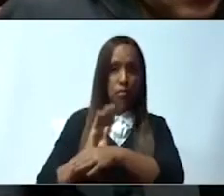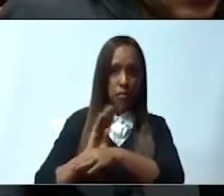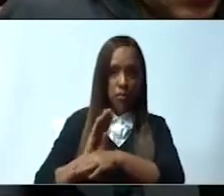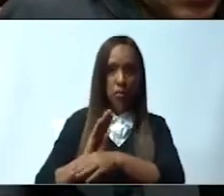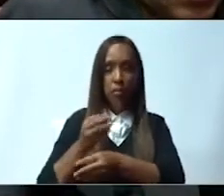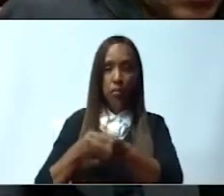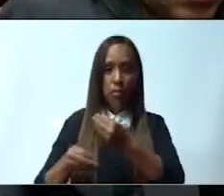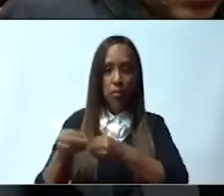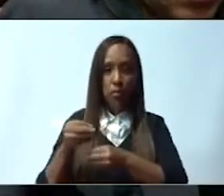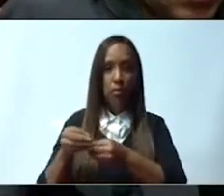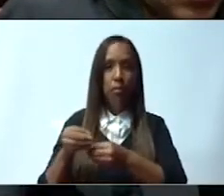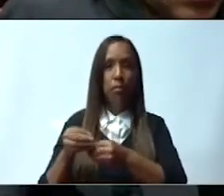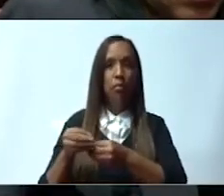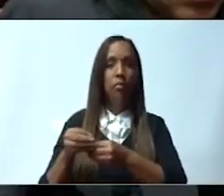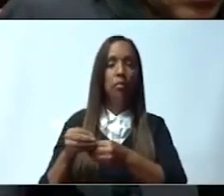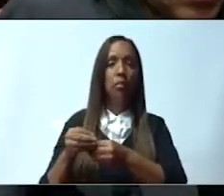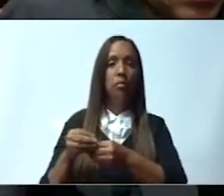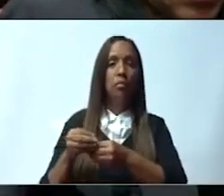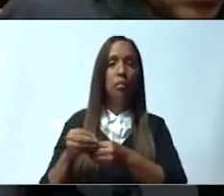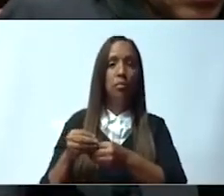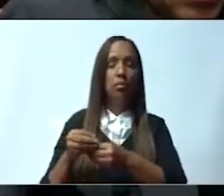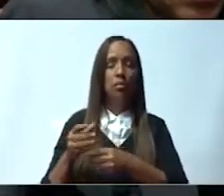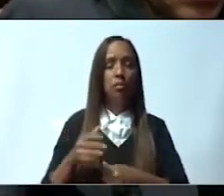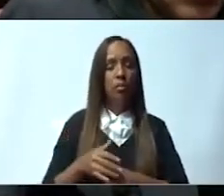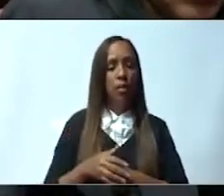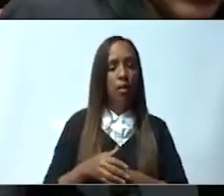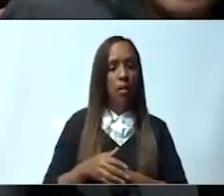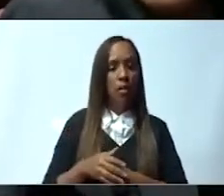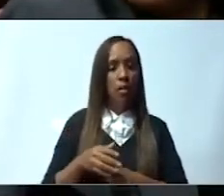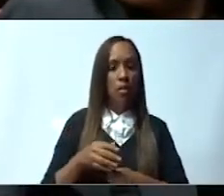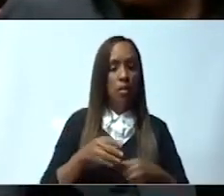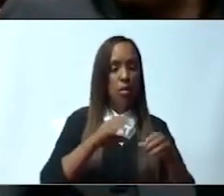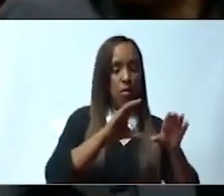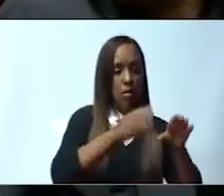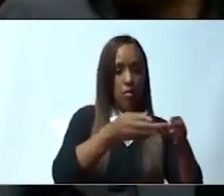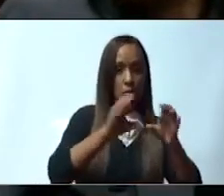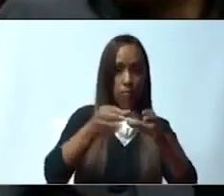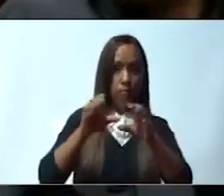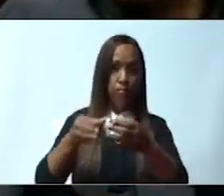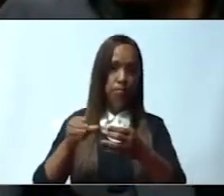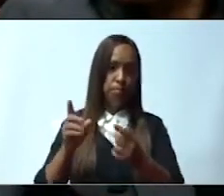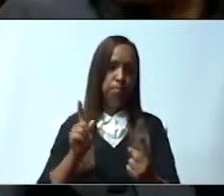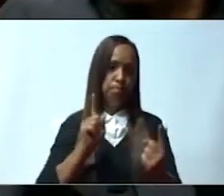Diferentes conflictos surgen entre nosotros, los empresarios, los pequeños y micro comerciantes,